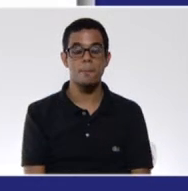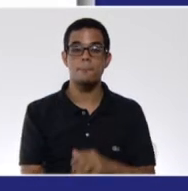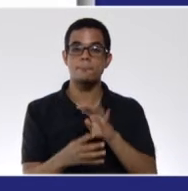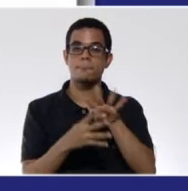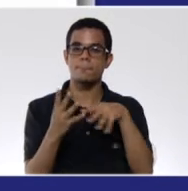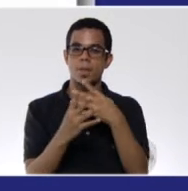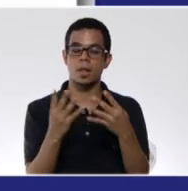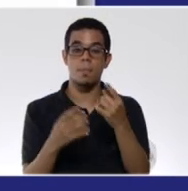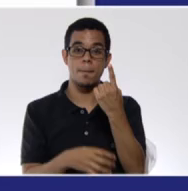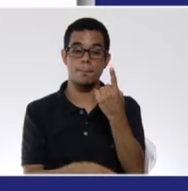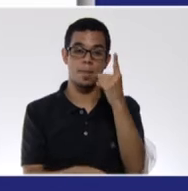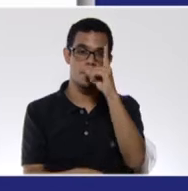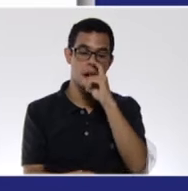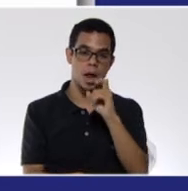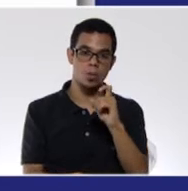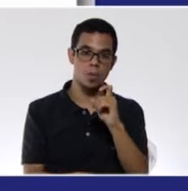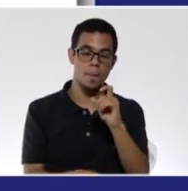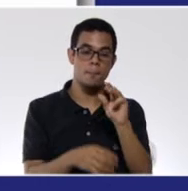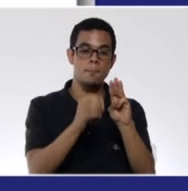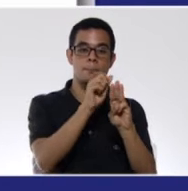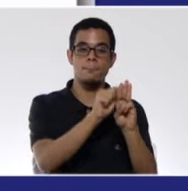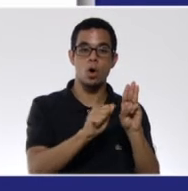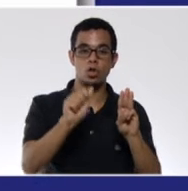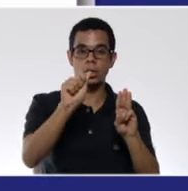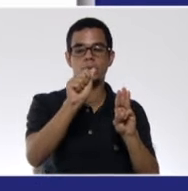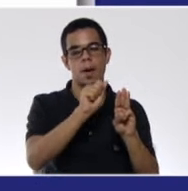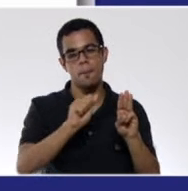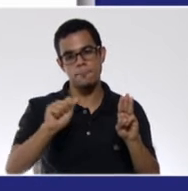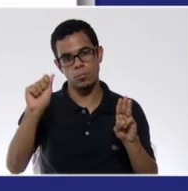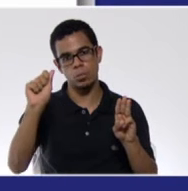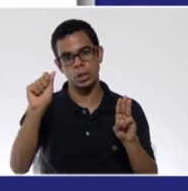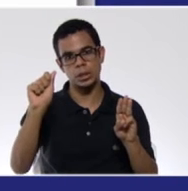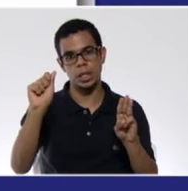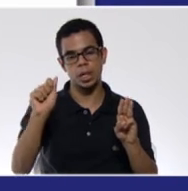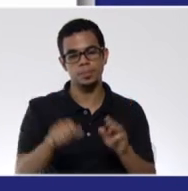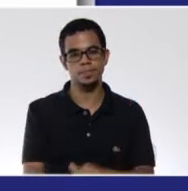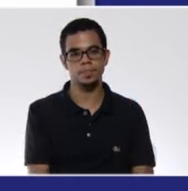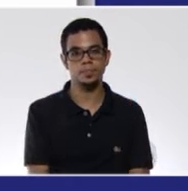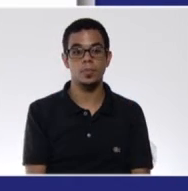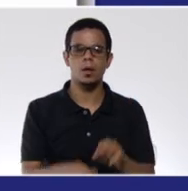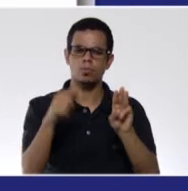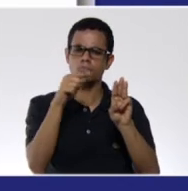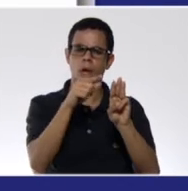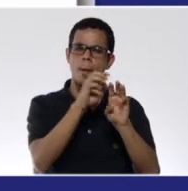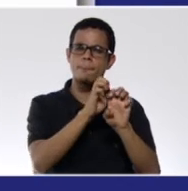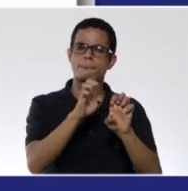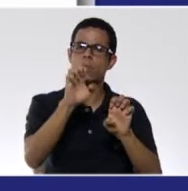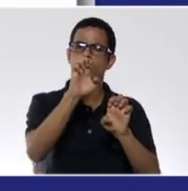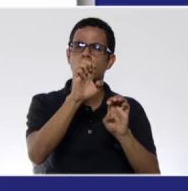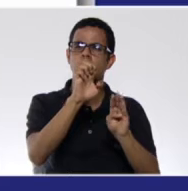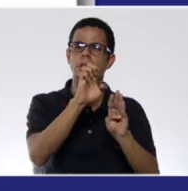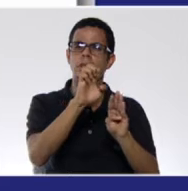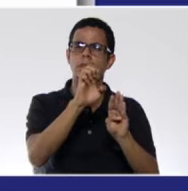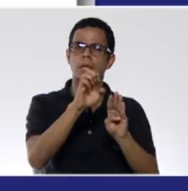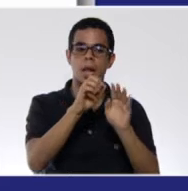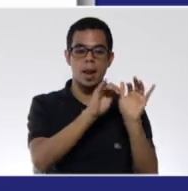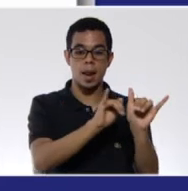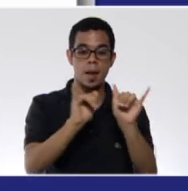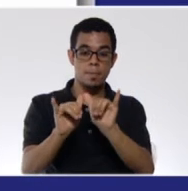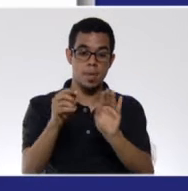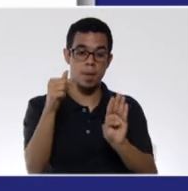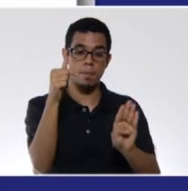Matemática de primer año, potencia de una potencia. En una potencia de una potencia se copia la misma